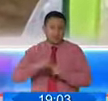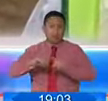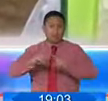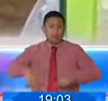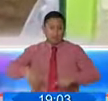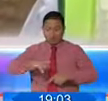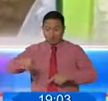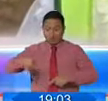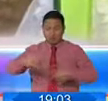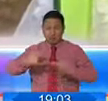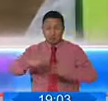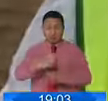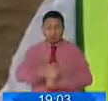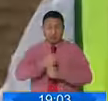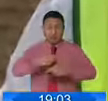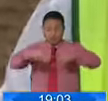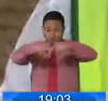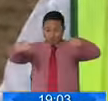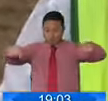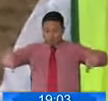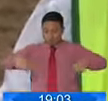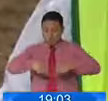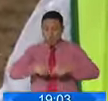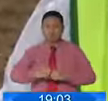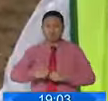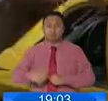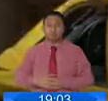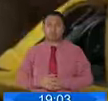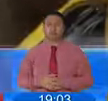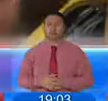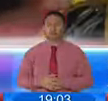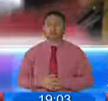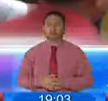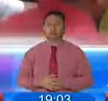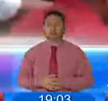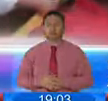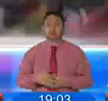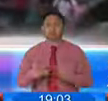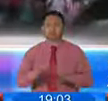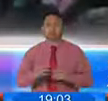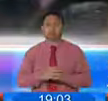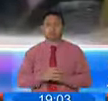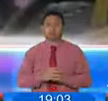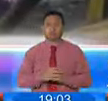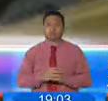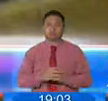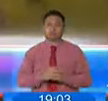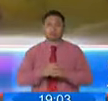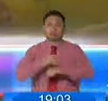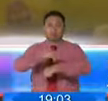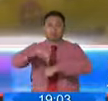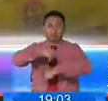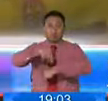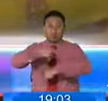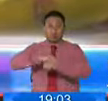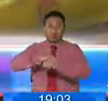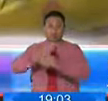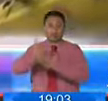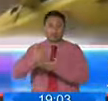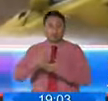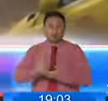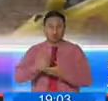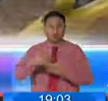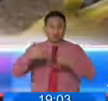con toda la seguridad del caso. Todo quedó con cita de seguridad. Tras varias horas, el vehículo fue sacado del hoyo con ayuda de